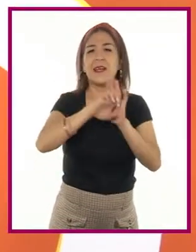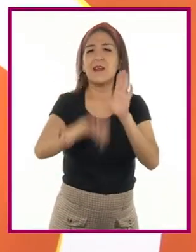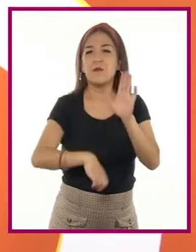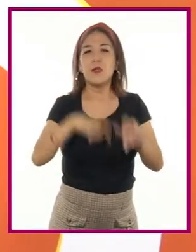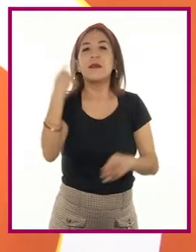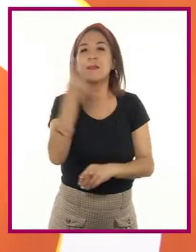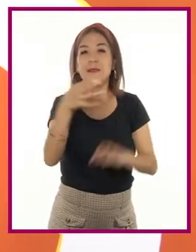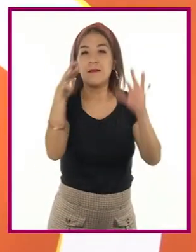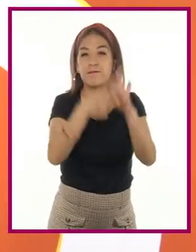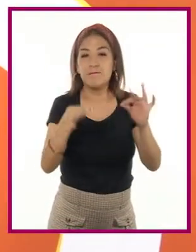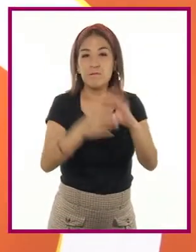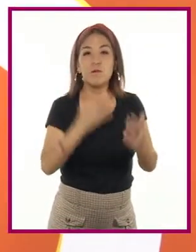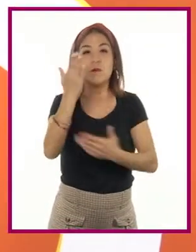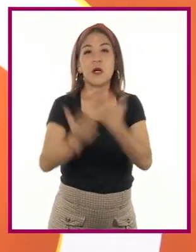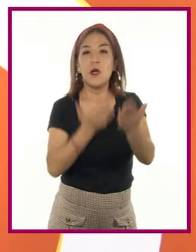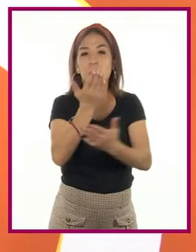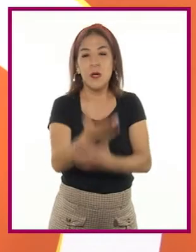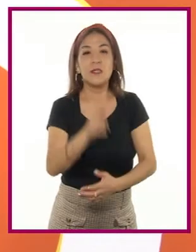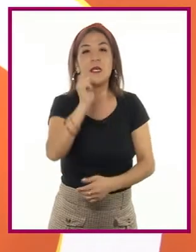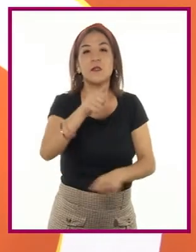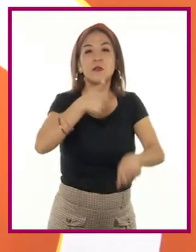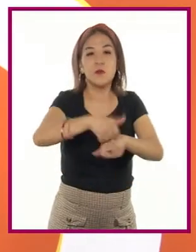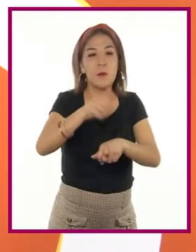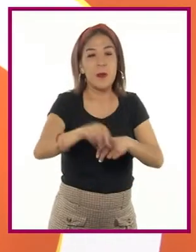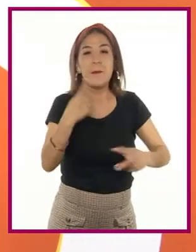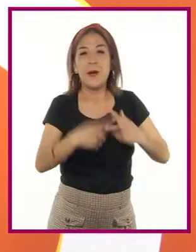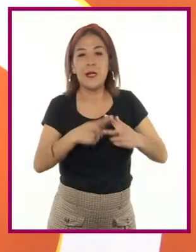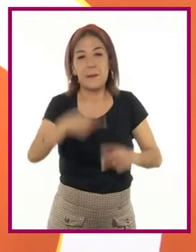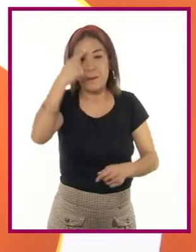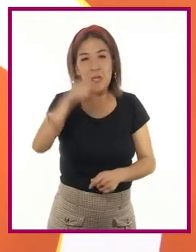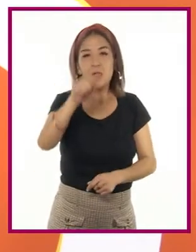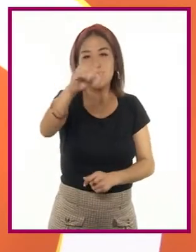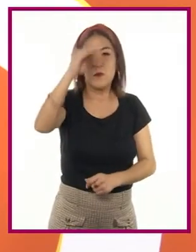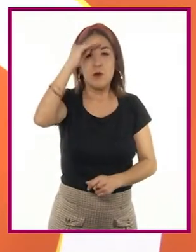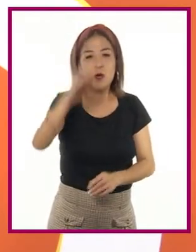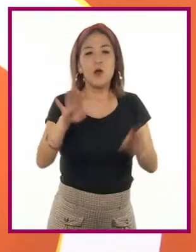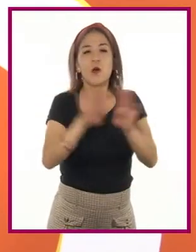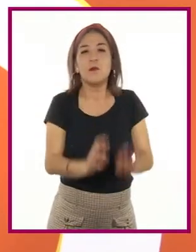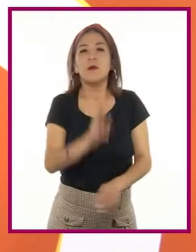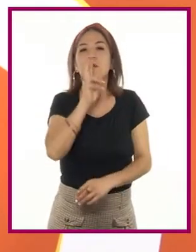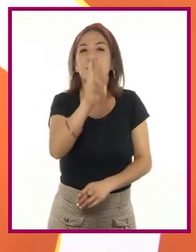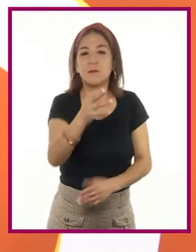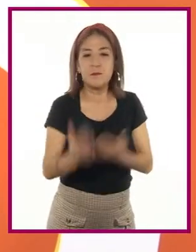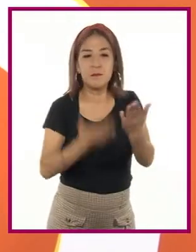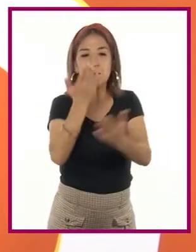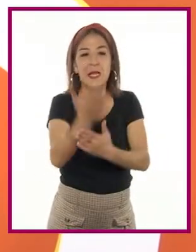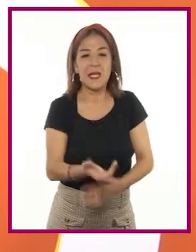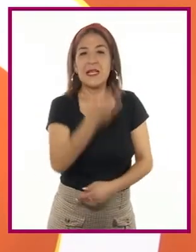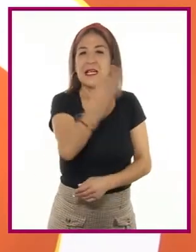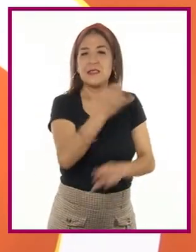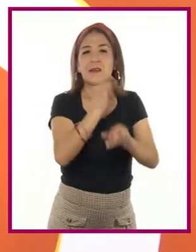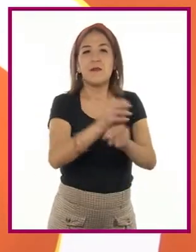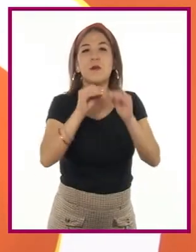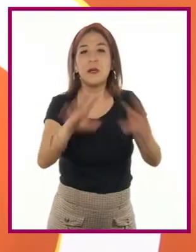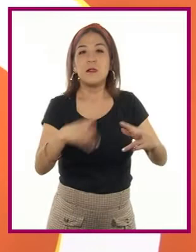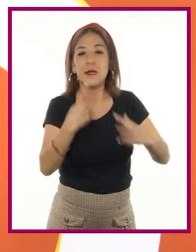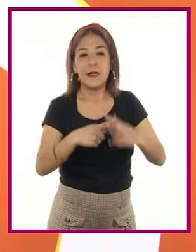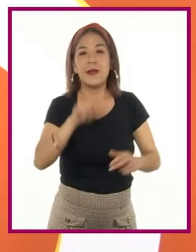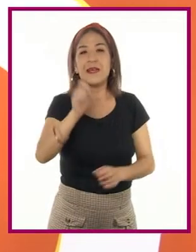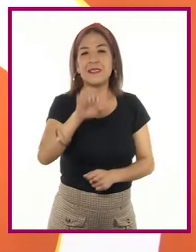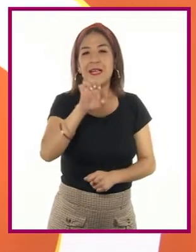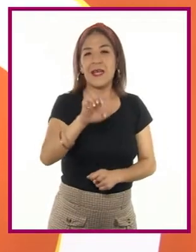necesario plantear una expresión algebraica que permita calcular lo solicitado dicha expresión algebraica es una